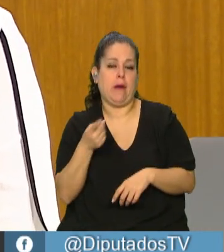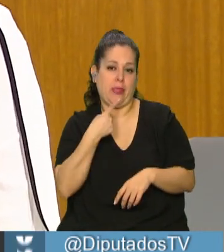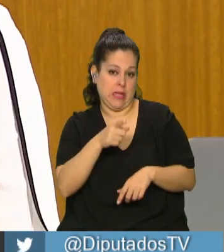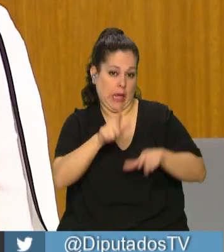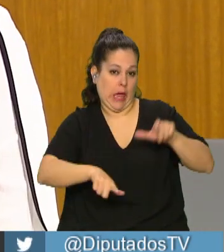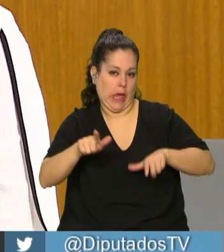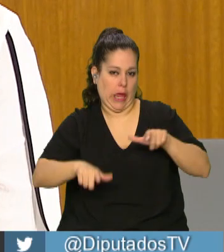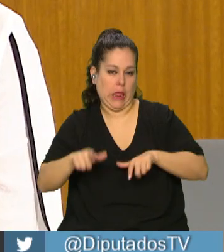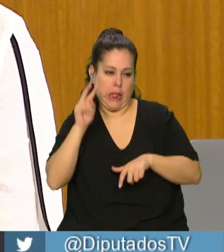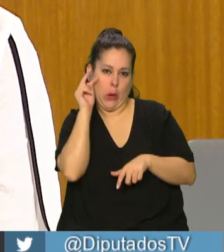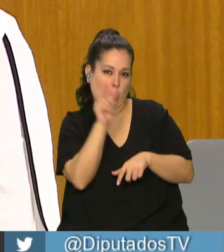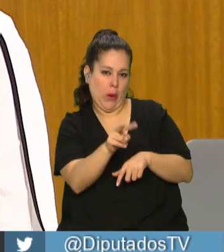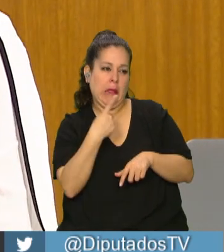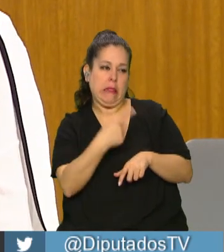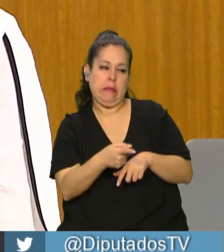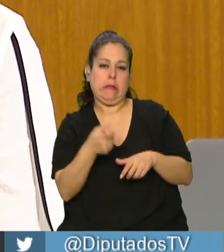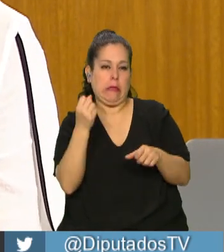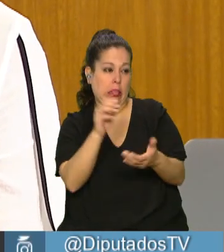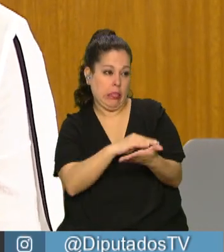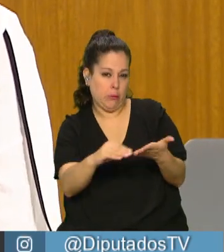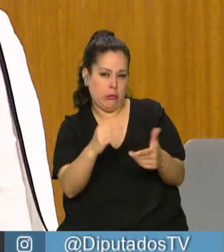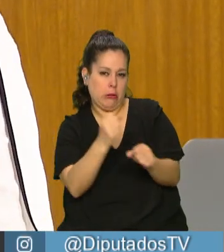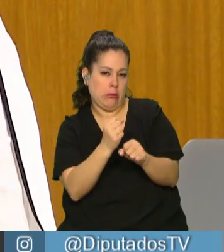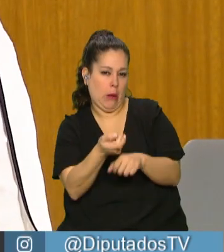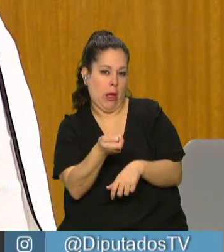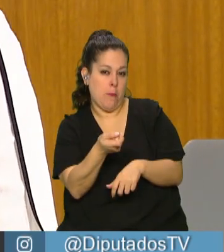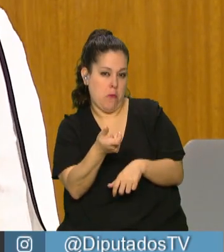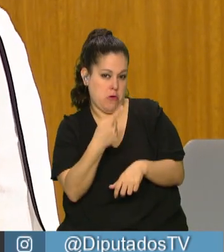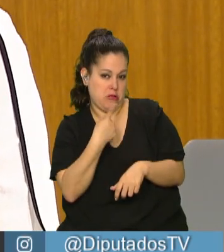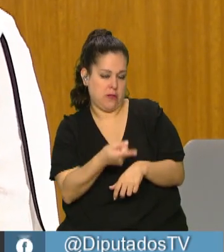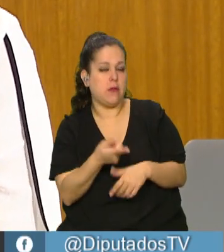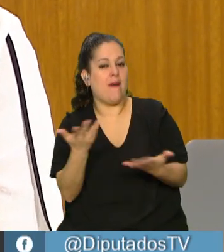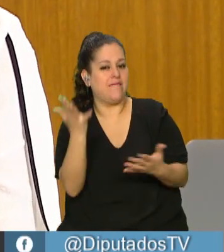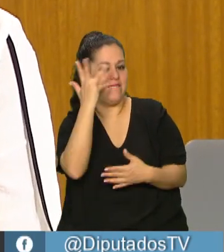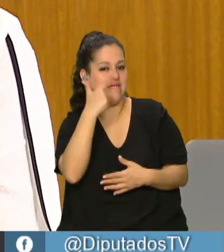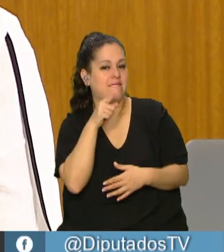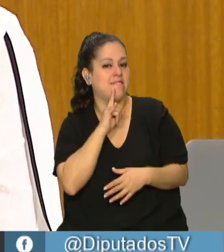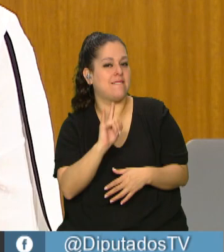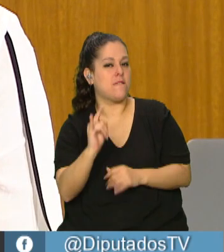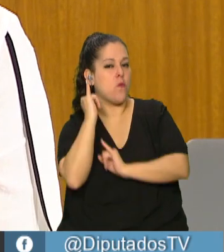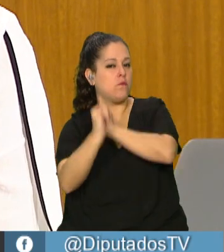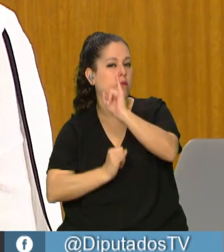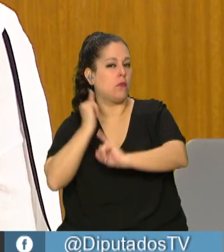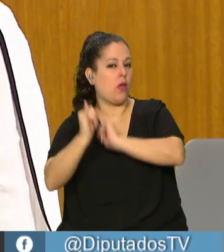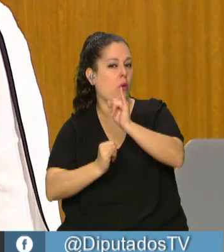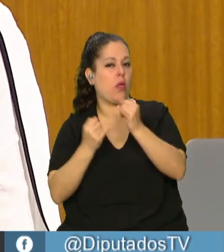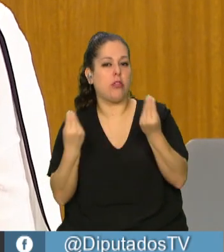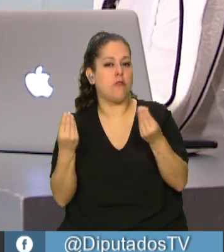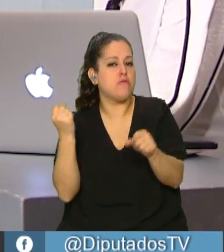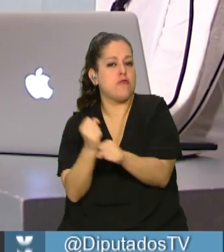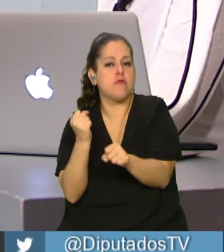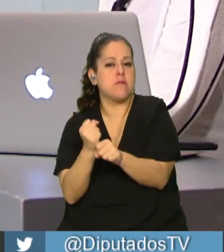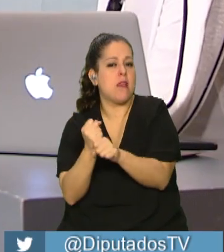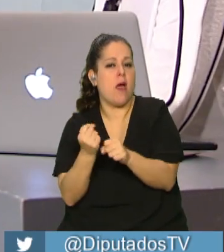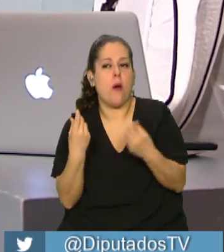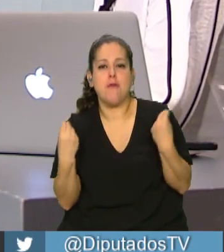insiste que los diputados trabajan poco. Me gustaría que le puedas contar a toda nuestra audiencia cuál es también esa densidad de trabajo, porque a